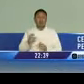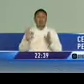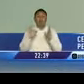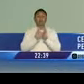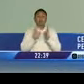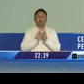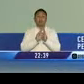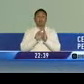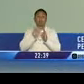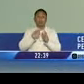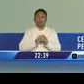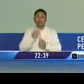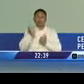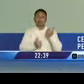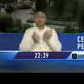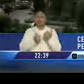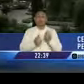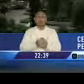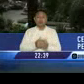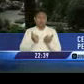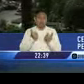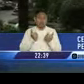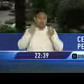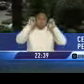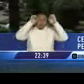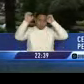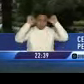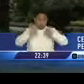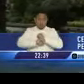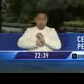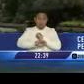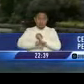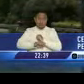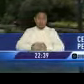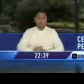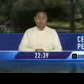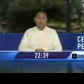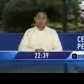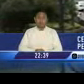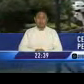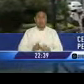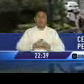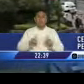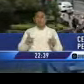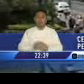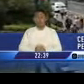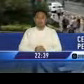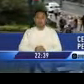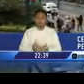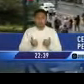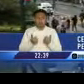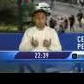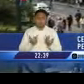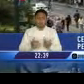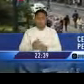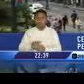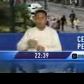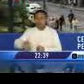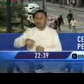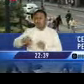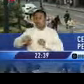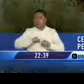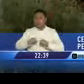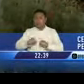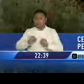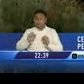sociales son para muchos candidatos una de las estrategias de campaña más atractivas. Pero, ¿son el mecanismo adecuado para conocer los planes de trabajo?